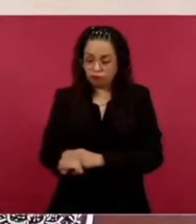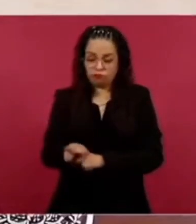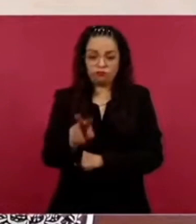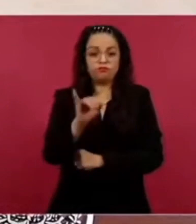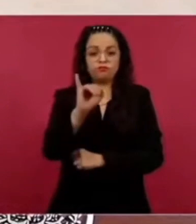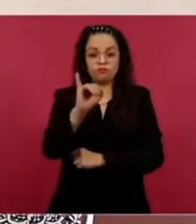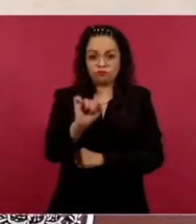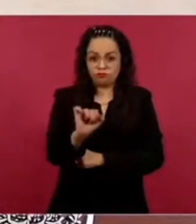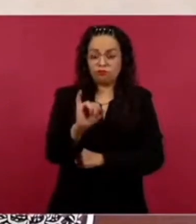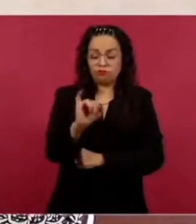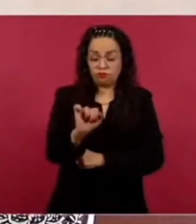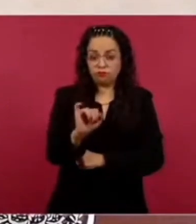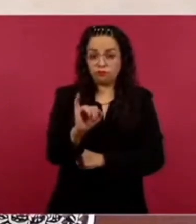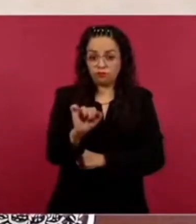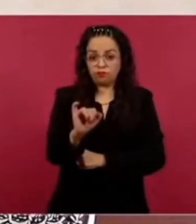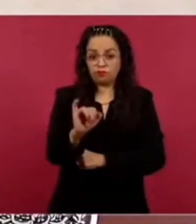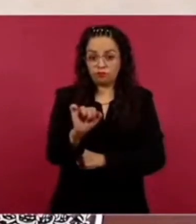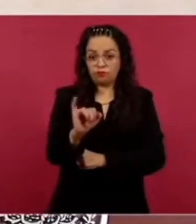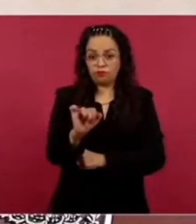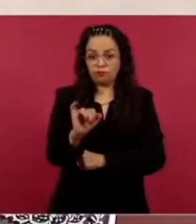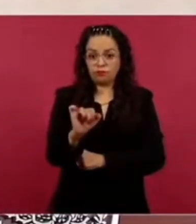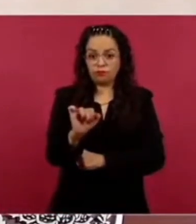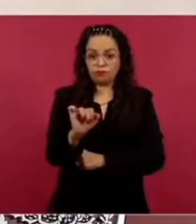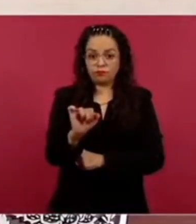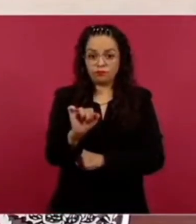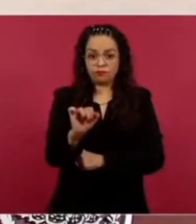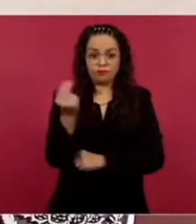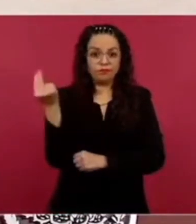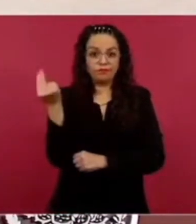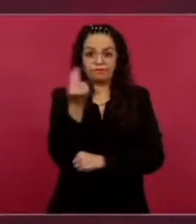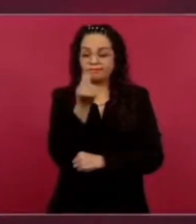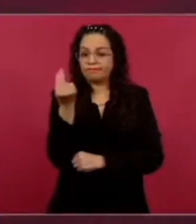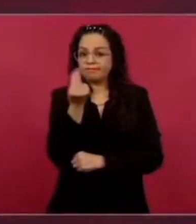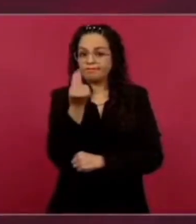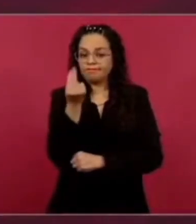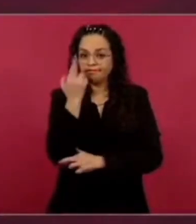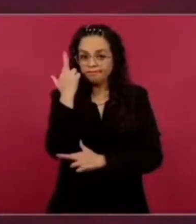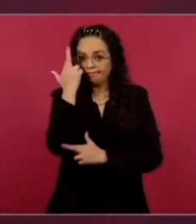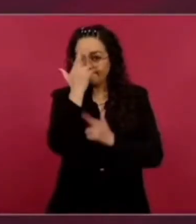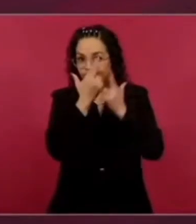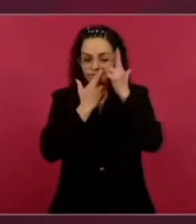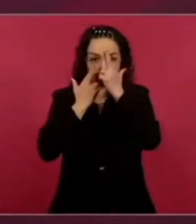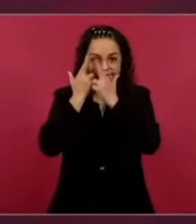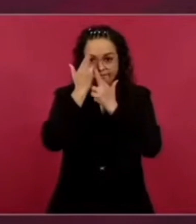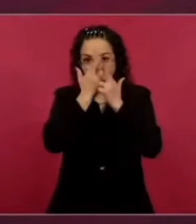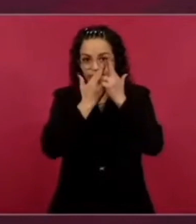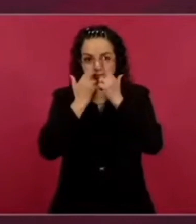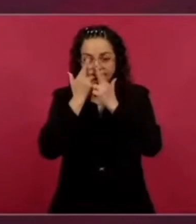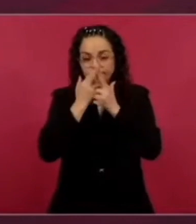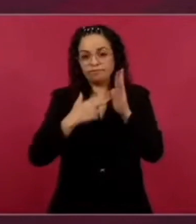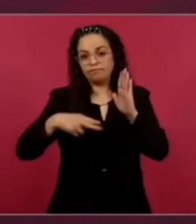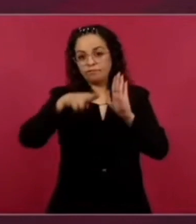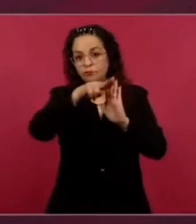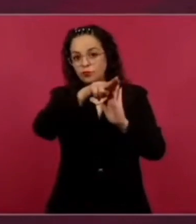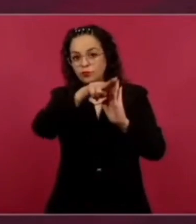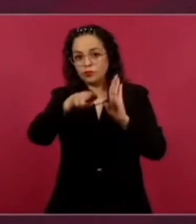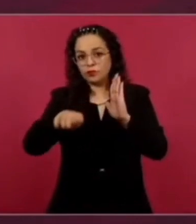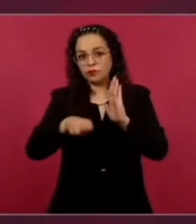Hay que normar, hay que regularizar, hay que